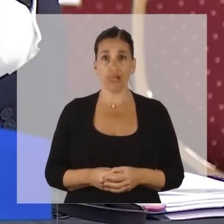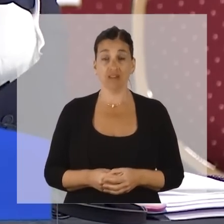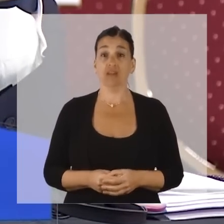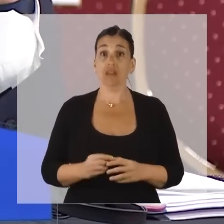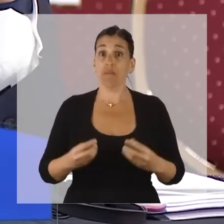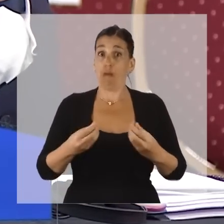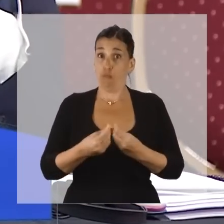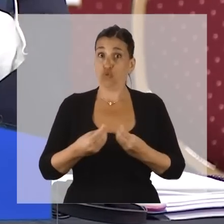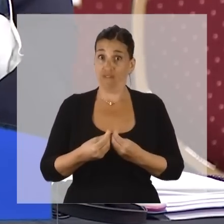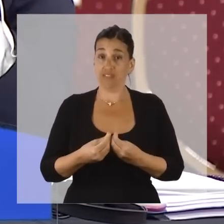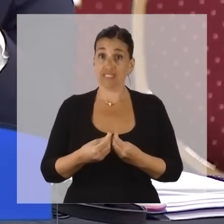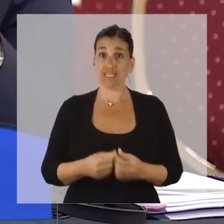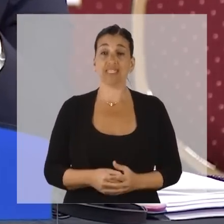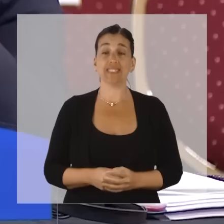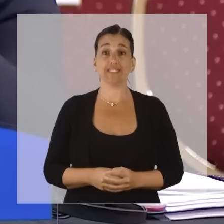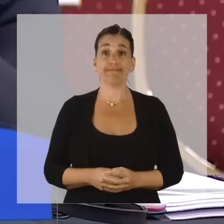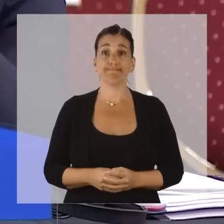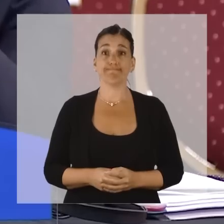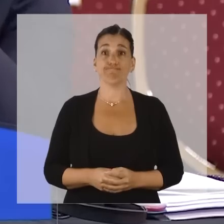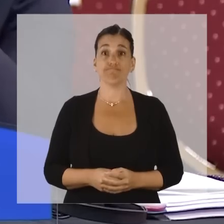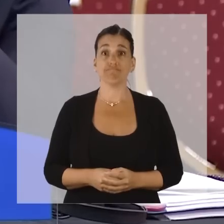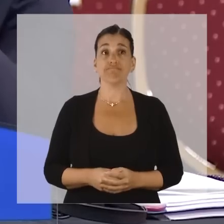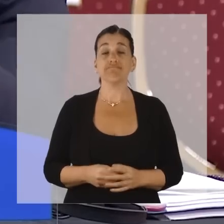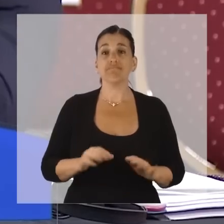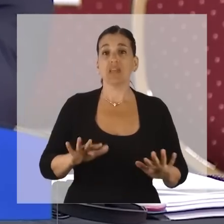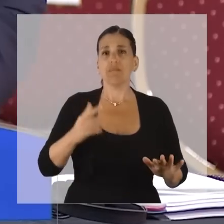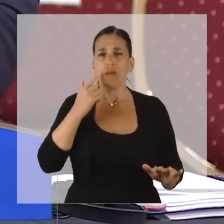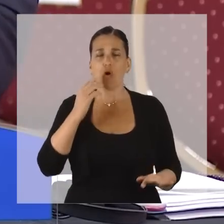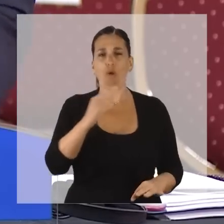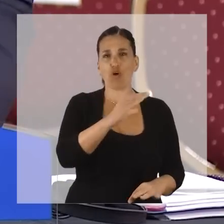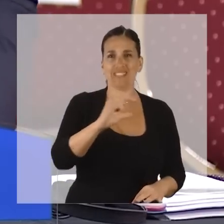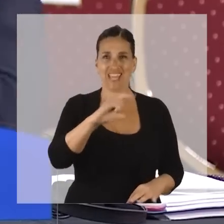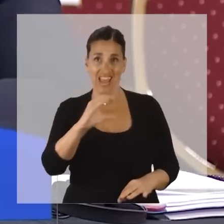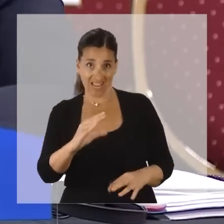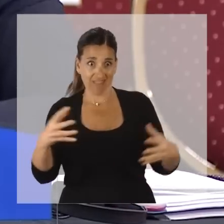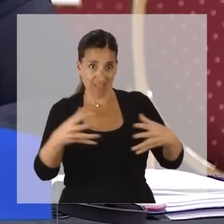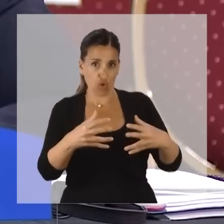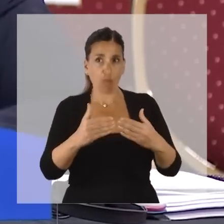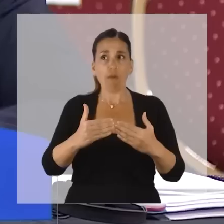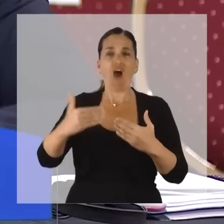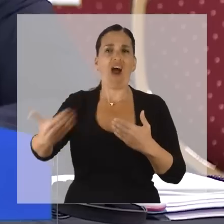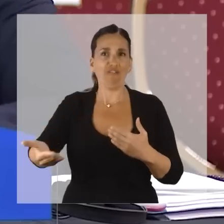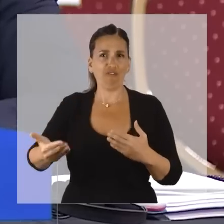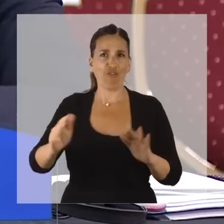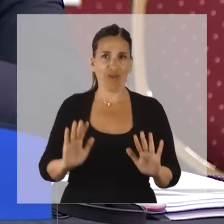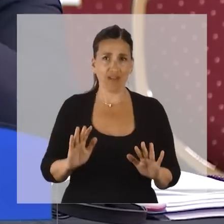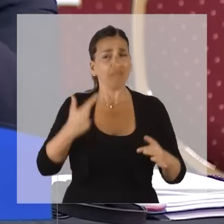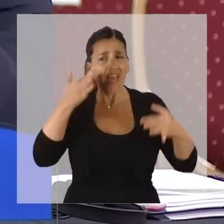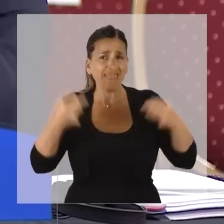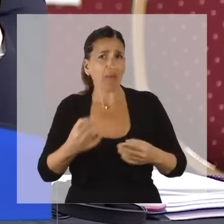y tendemos muchas veces a mirar de la celaca hacia afuera que está bien